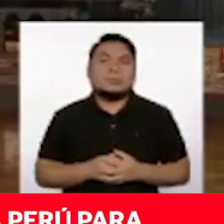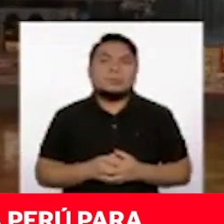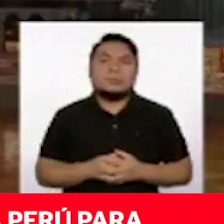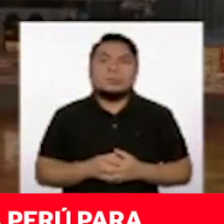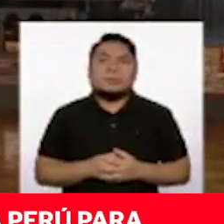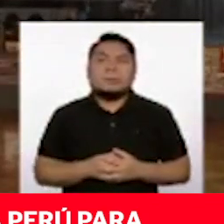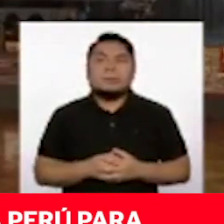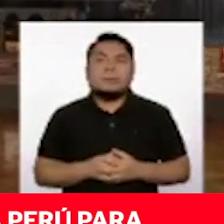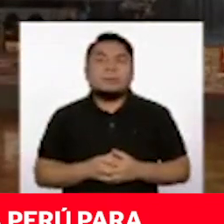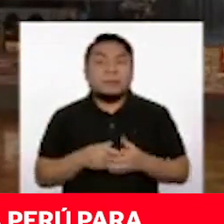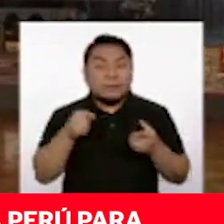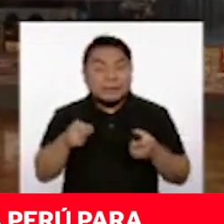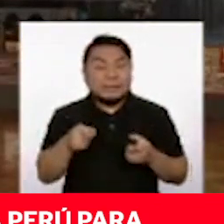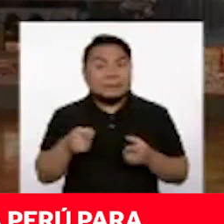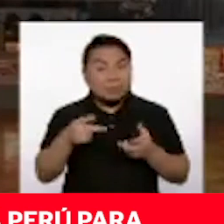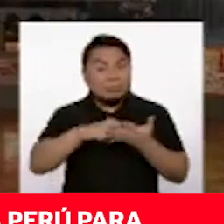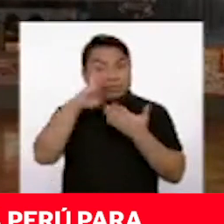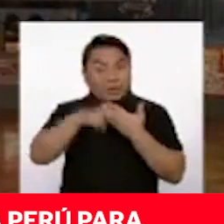que